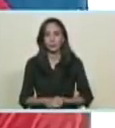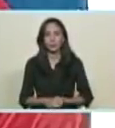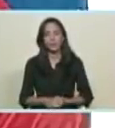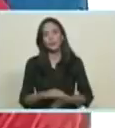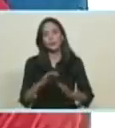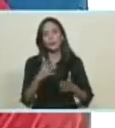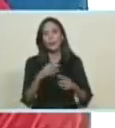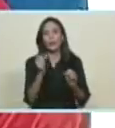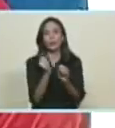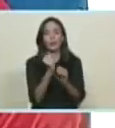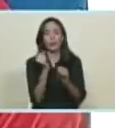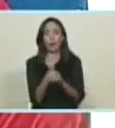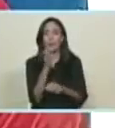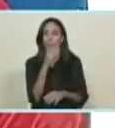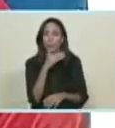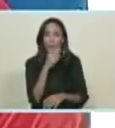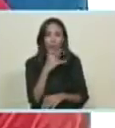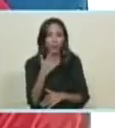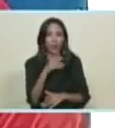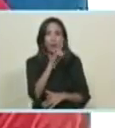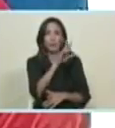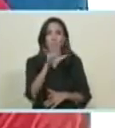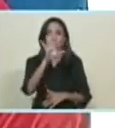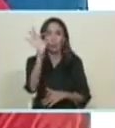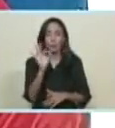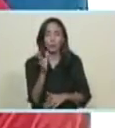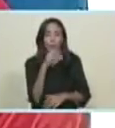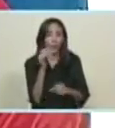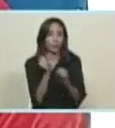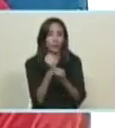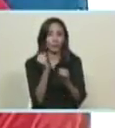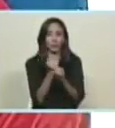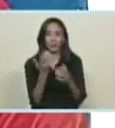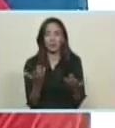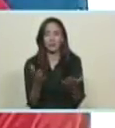Un desempleo del 25% abierto.